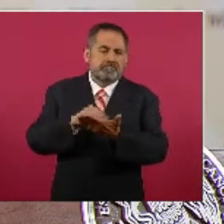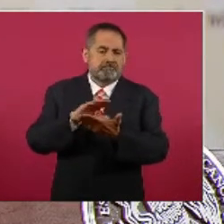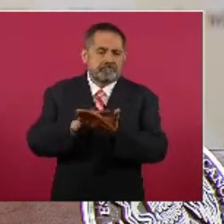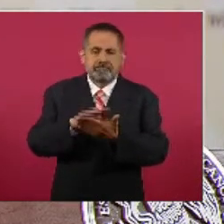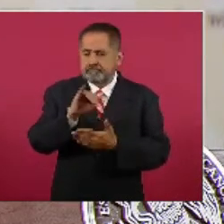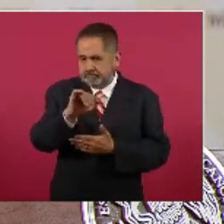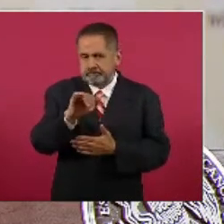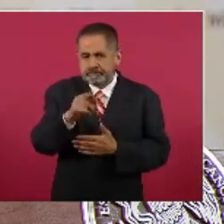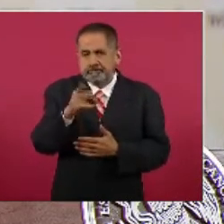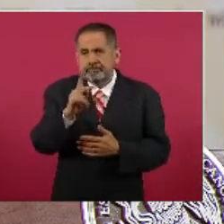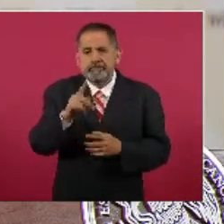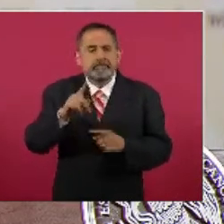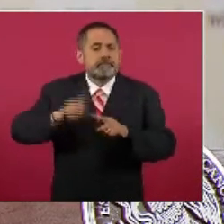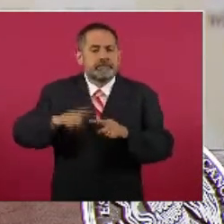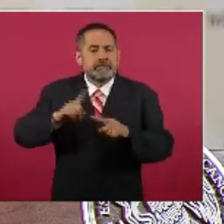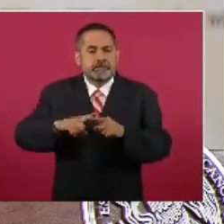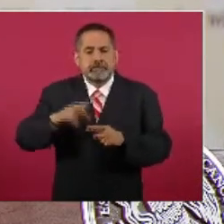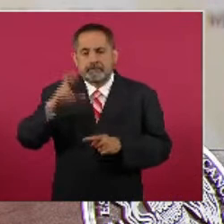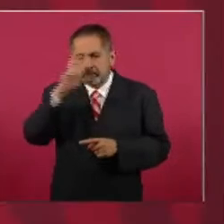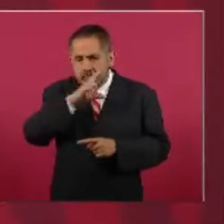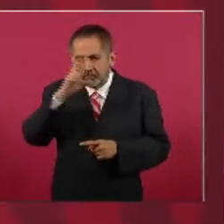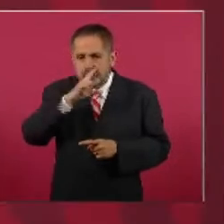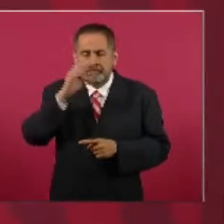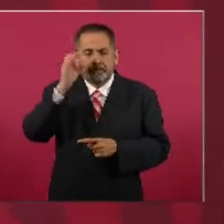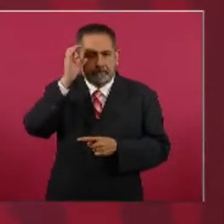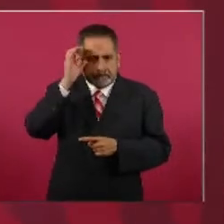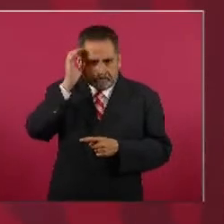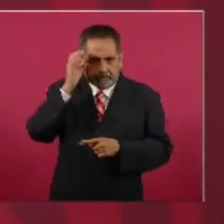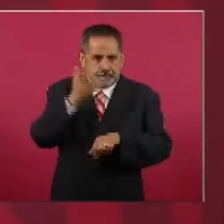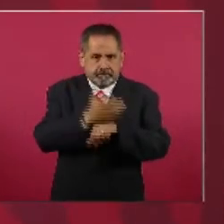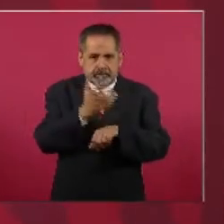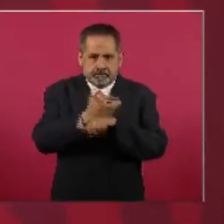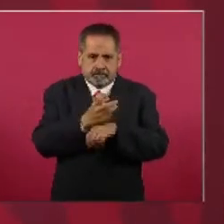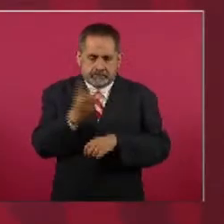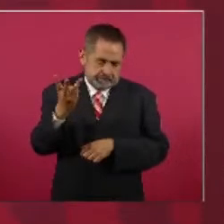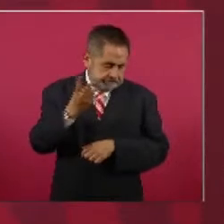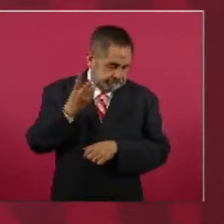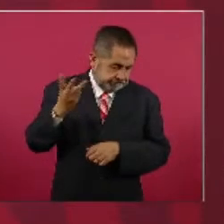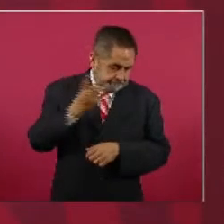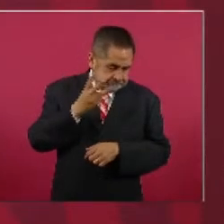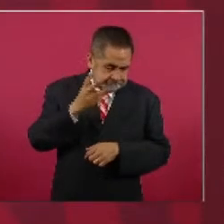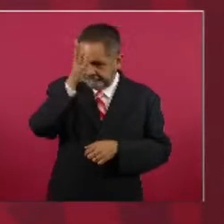principalmente rusia china y eeuu